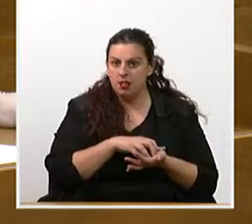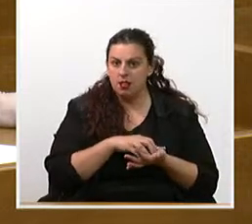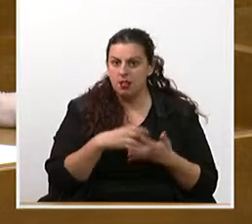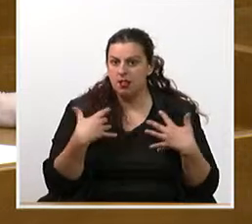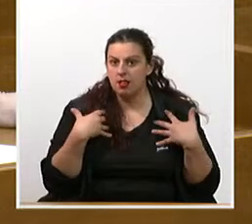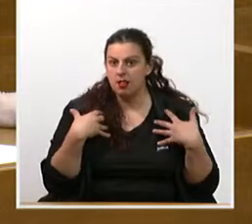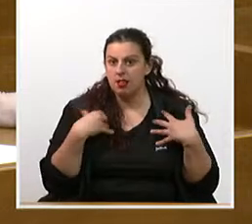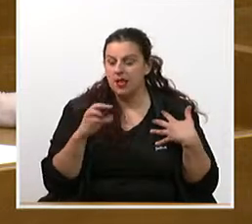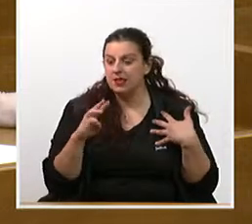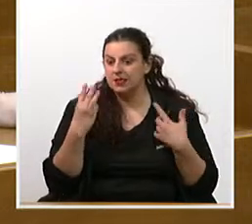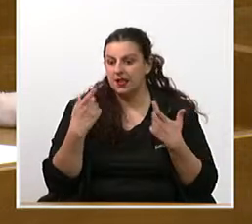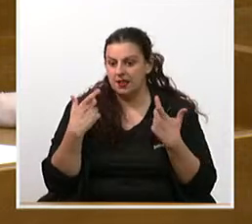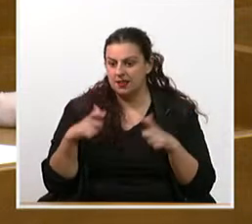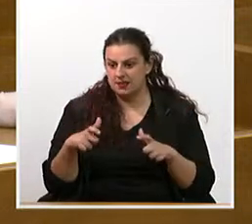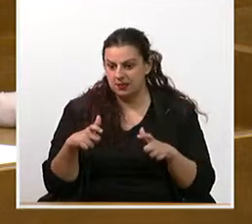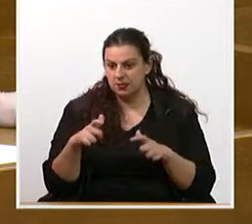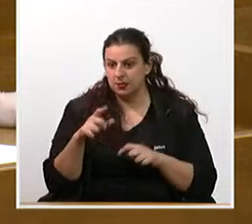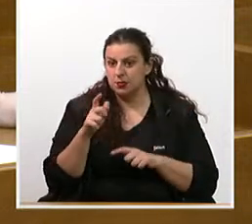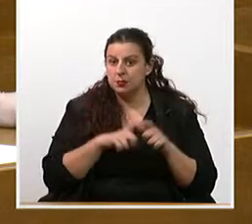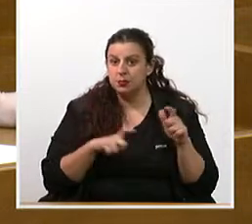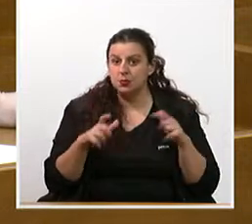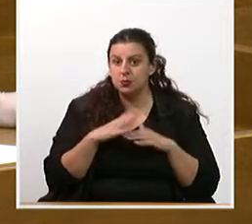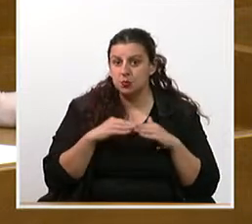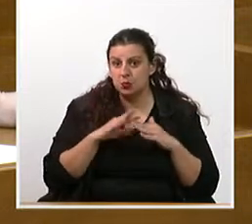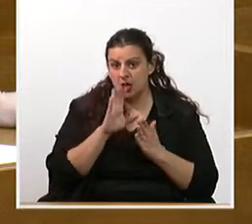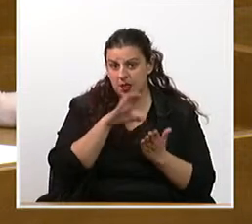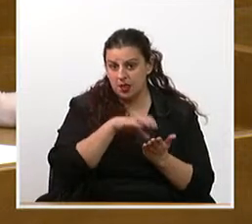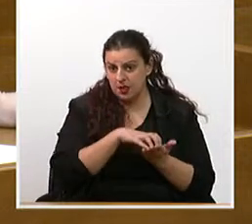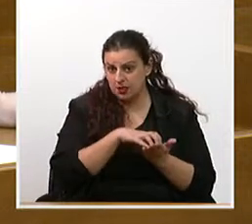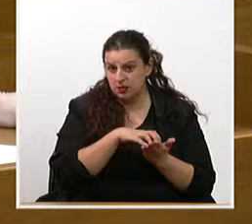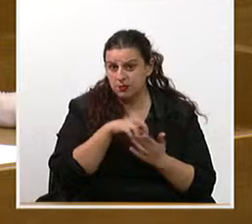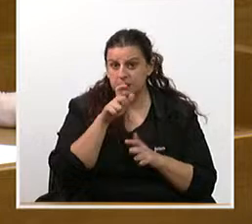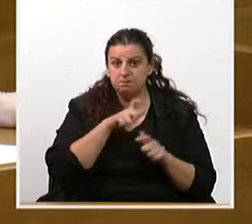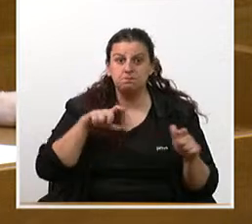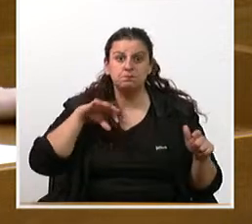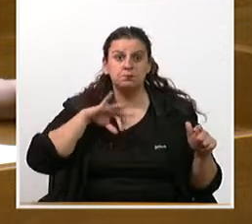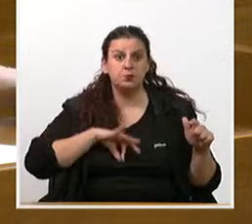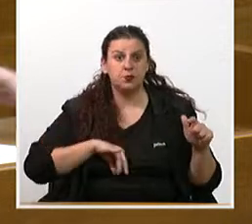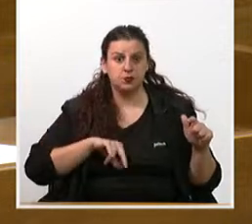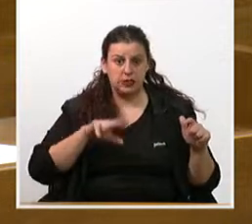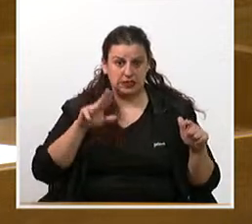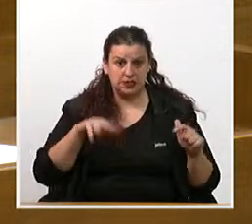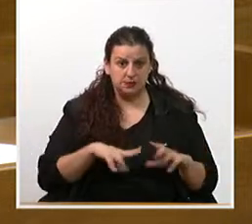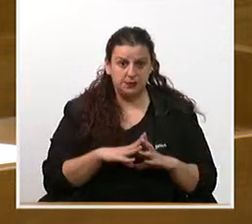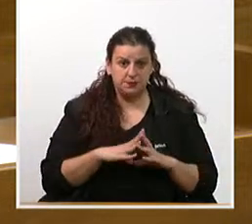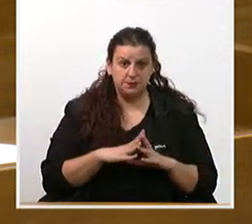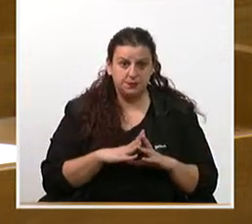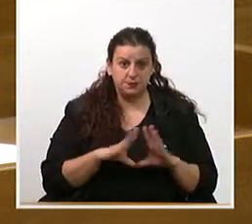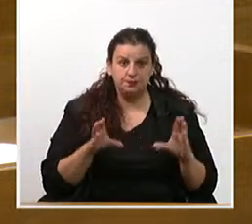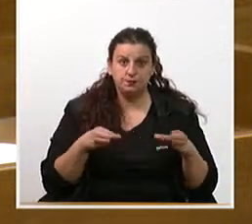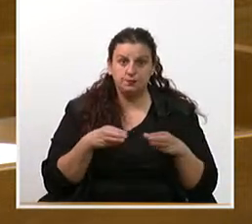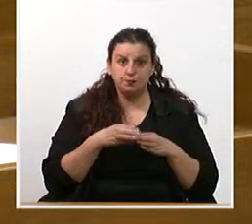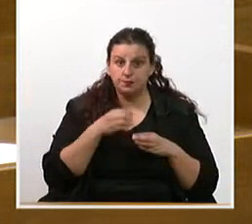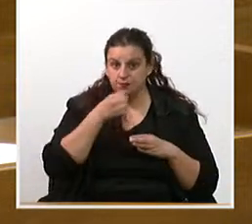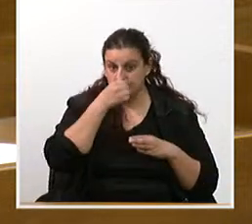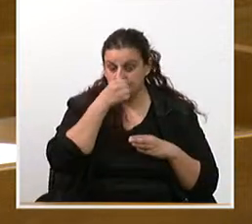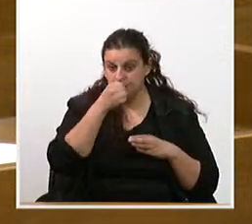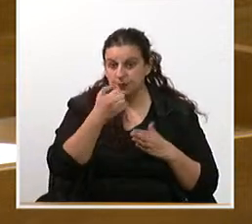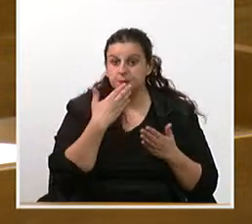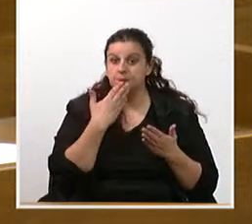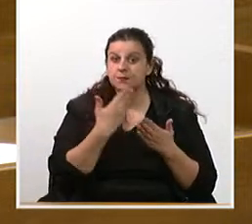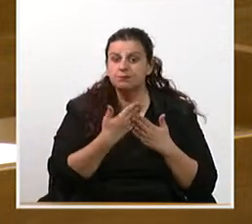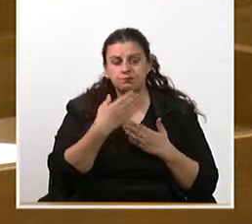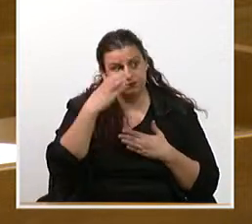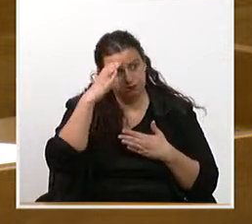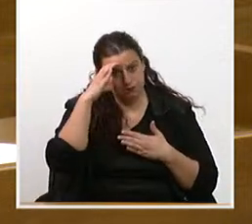el tercer sector las personas usuar de los centros y sus profesionales desde grupo parlamentario socialista Les pedimos que